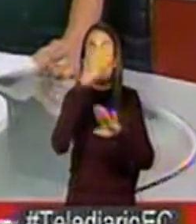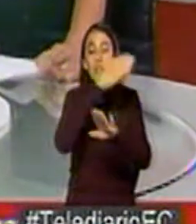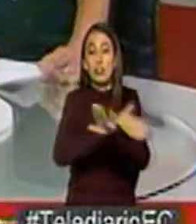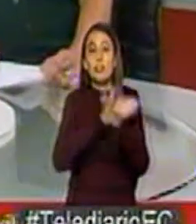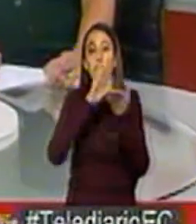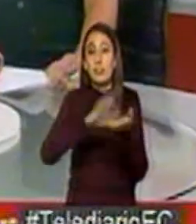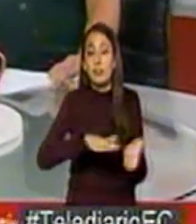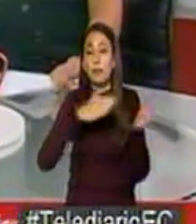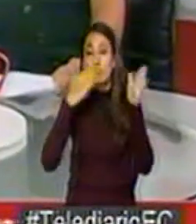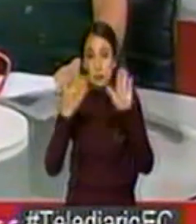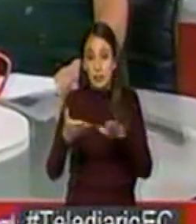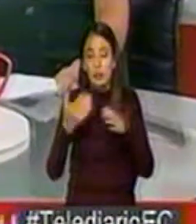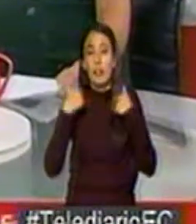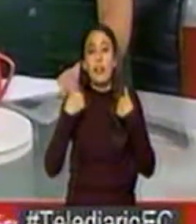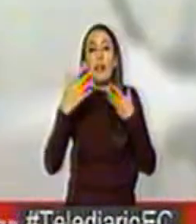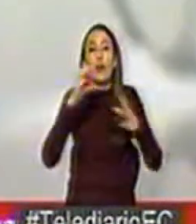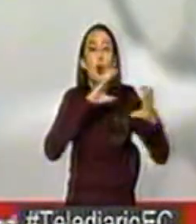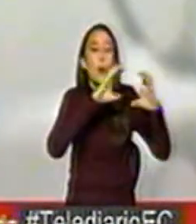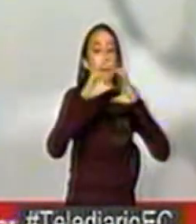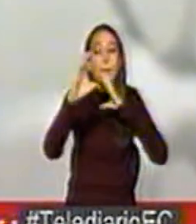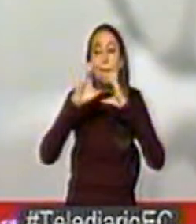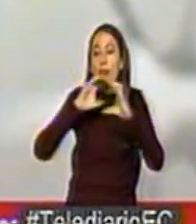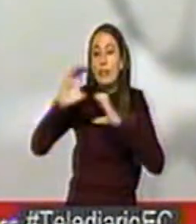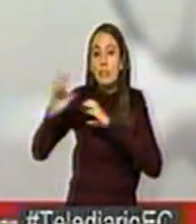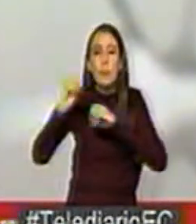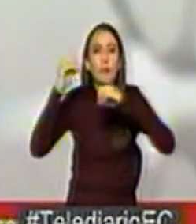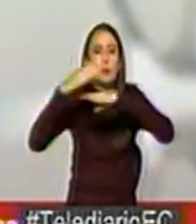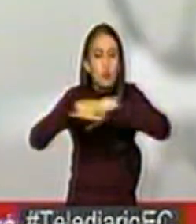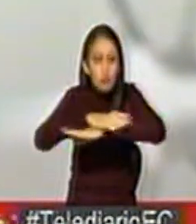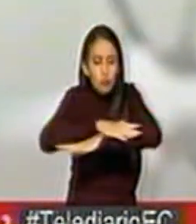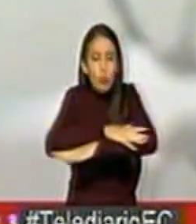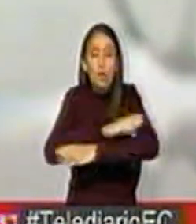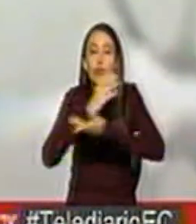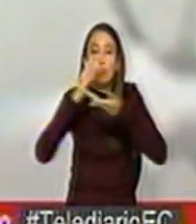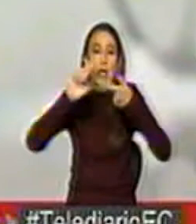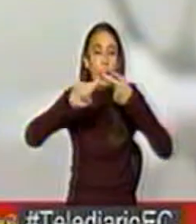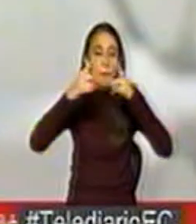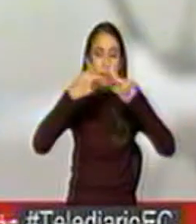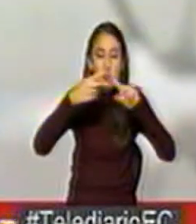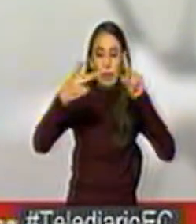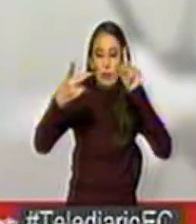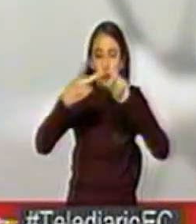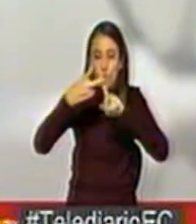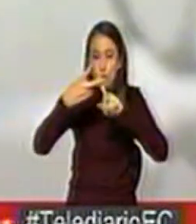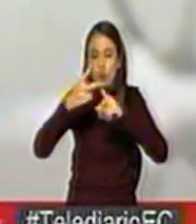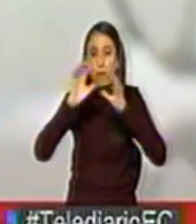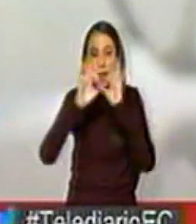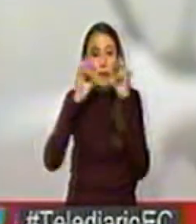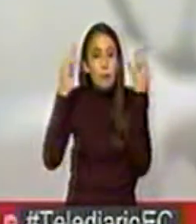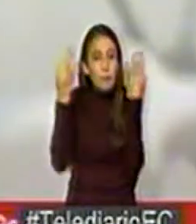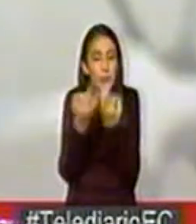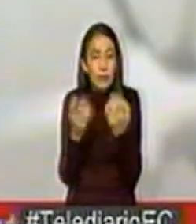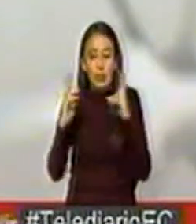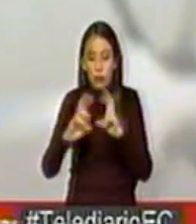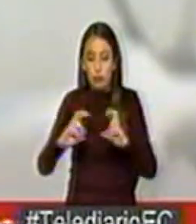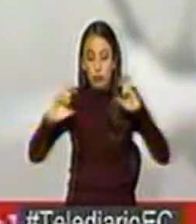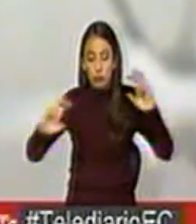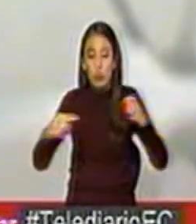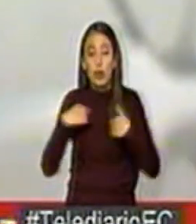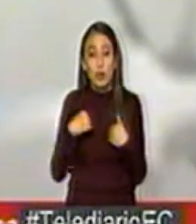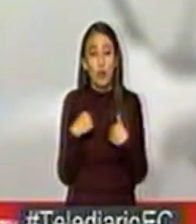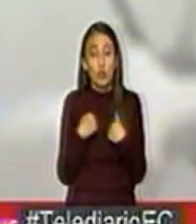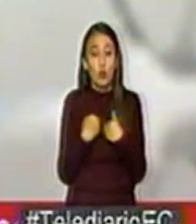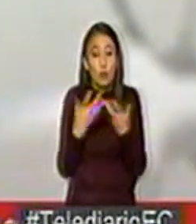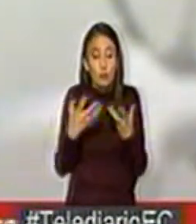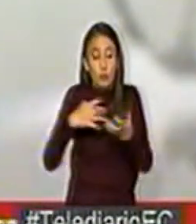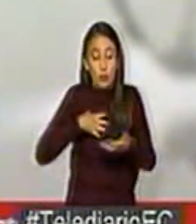¿Qué quiere decir esto? Conversemos, sentémonos en espacios con los amigos antes y decirles, miren, quiero que yo soy